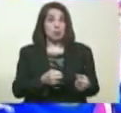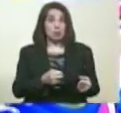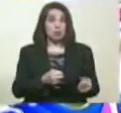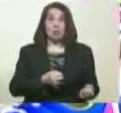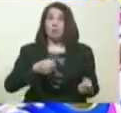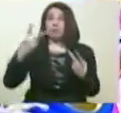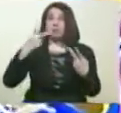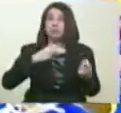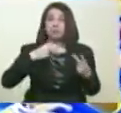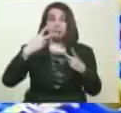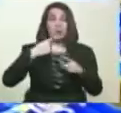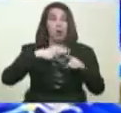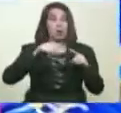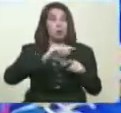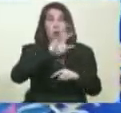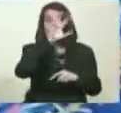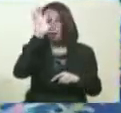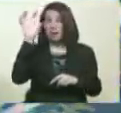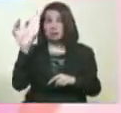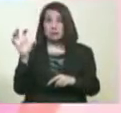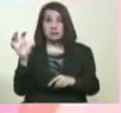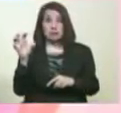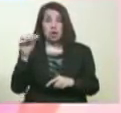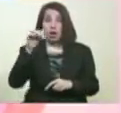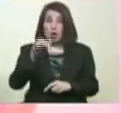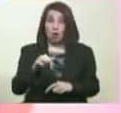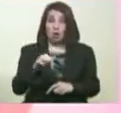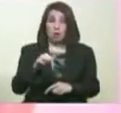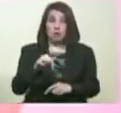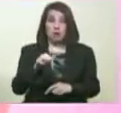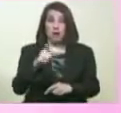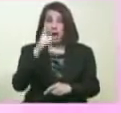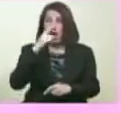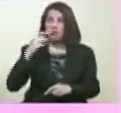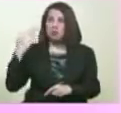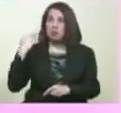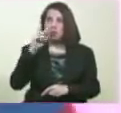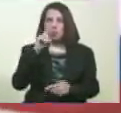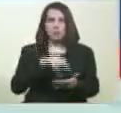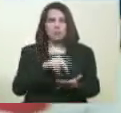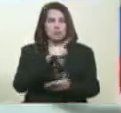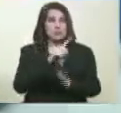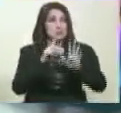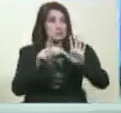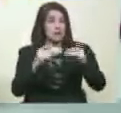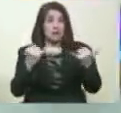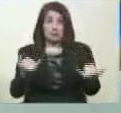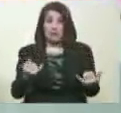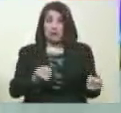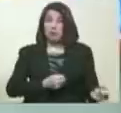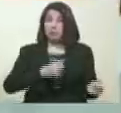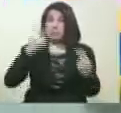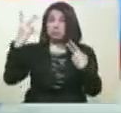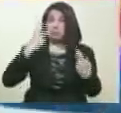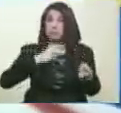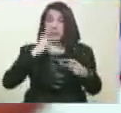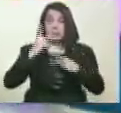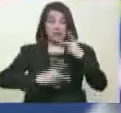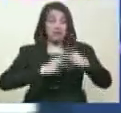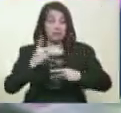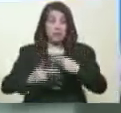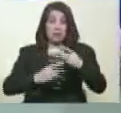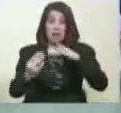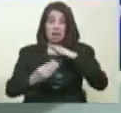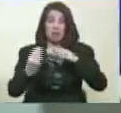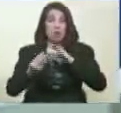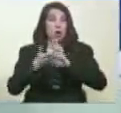año 2016. Hoy día esta empresa ya está exportando, o sea, sustituyó las importaciones y está fabricando para